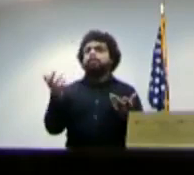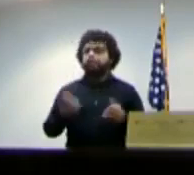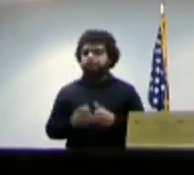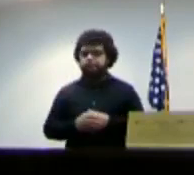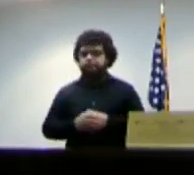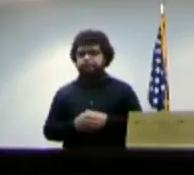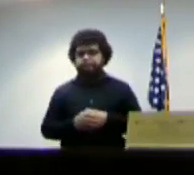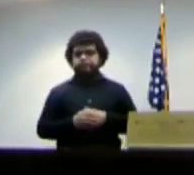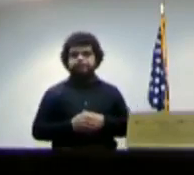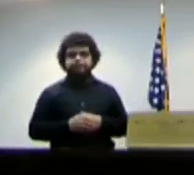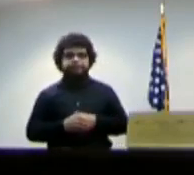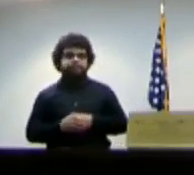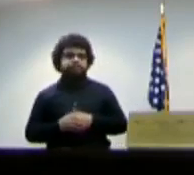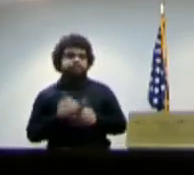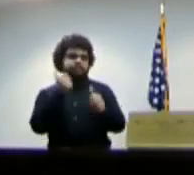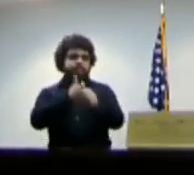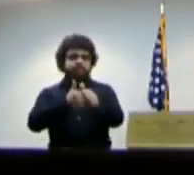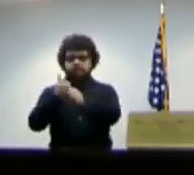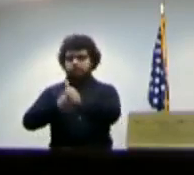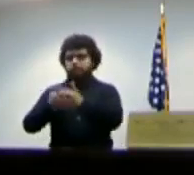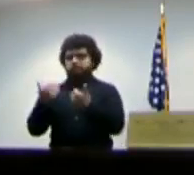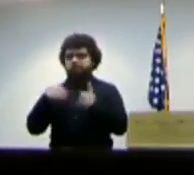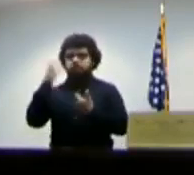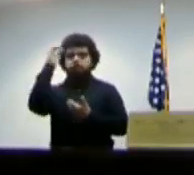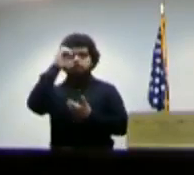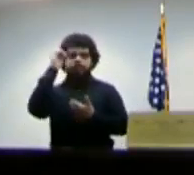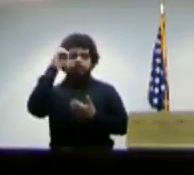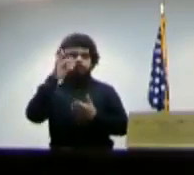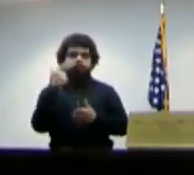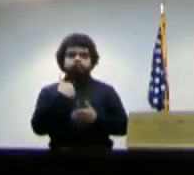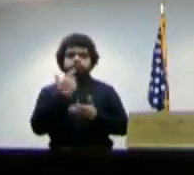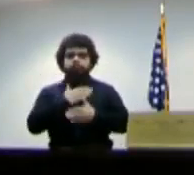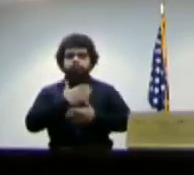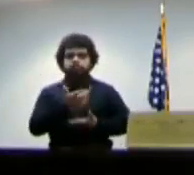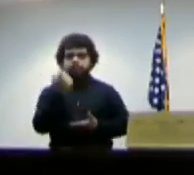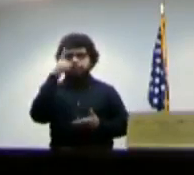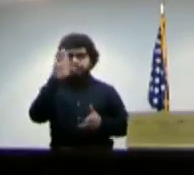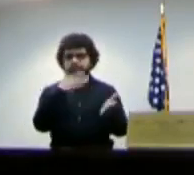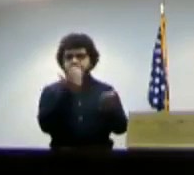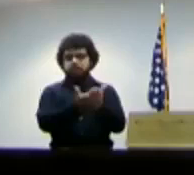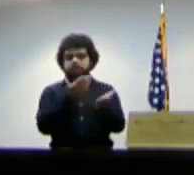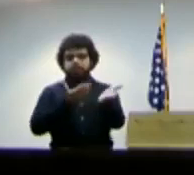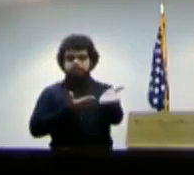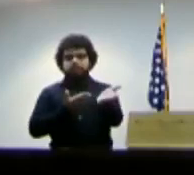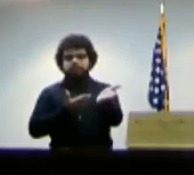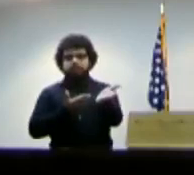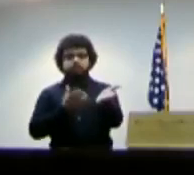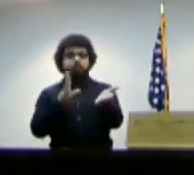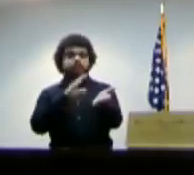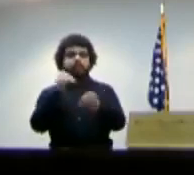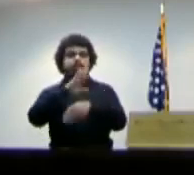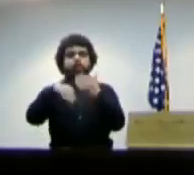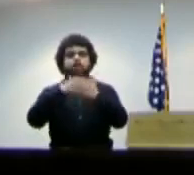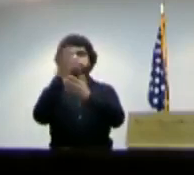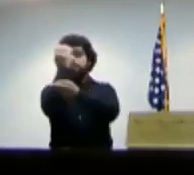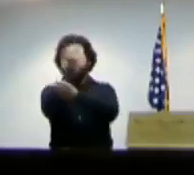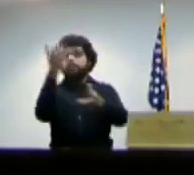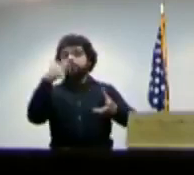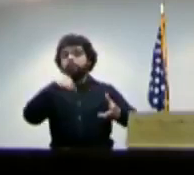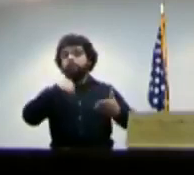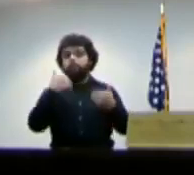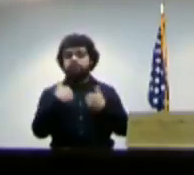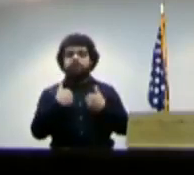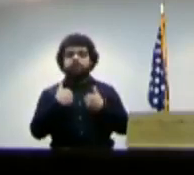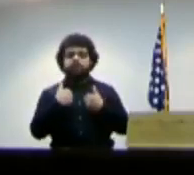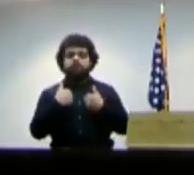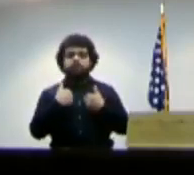Cada cual puede tener la opinión que entienda, ¿verdad? Yo simplemente estoy aquí para dar los hechos y dar la información que tengo fidedigna. O